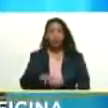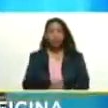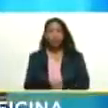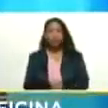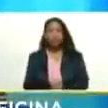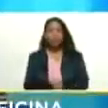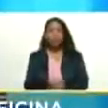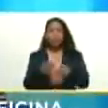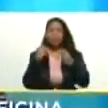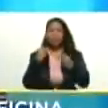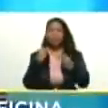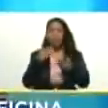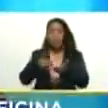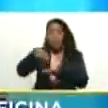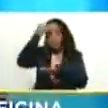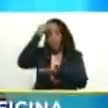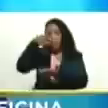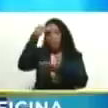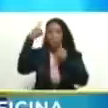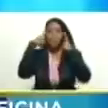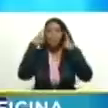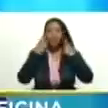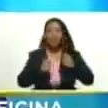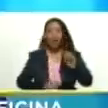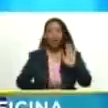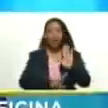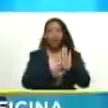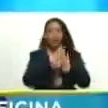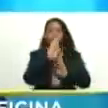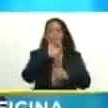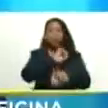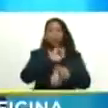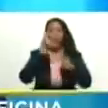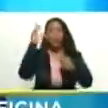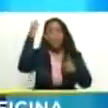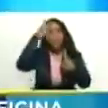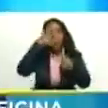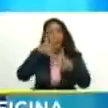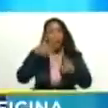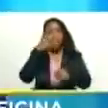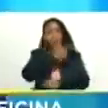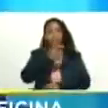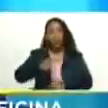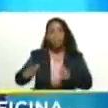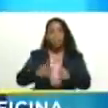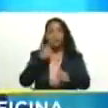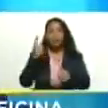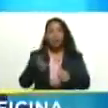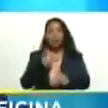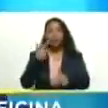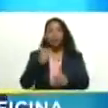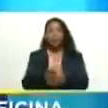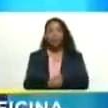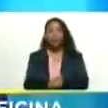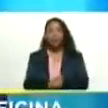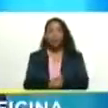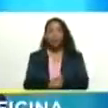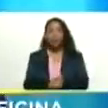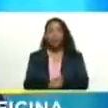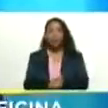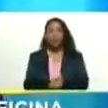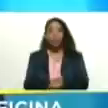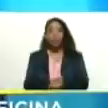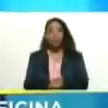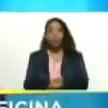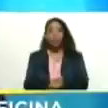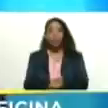la formación de los profesionales, para la formación de los actores principales en esa materia y